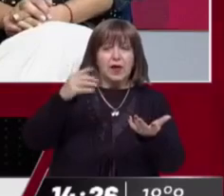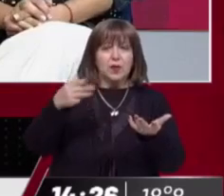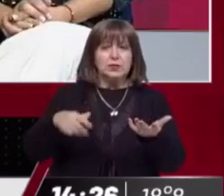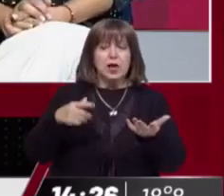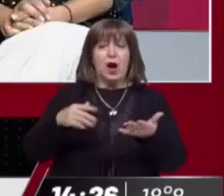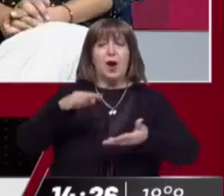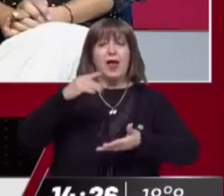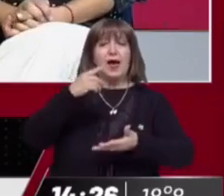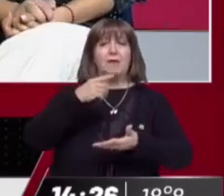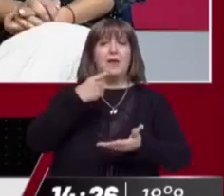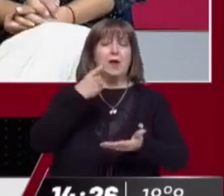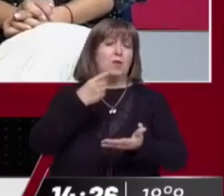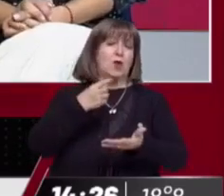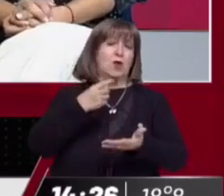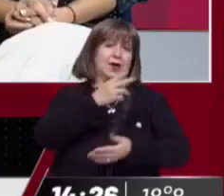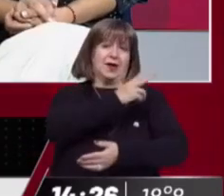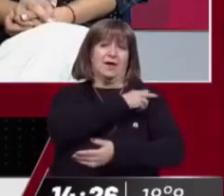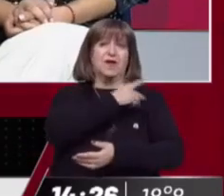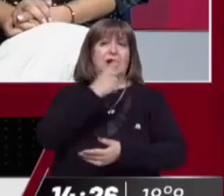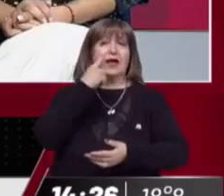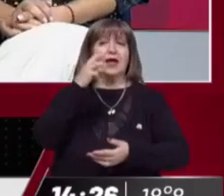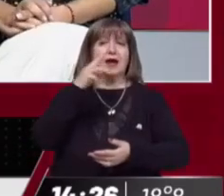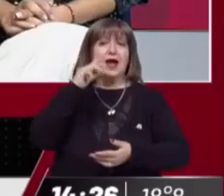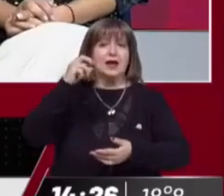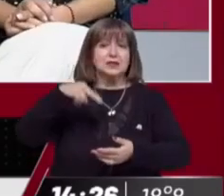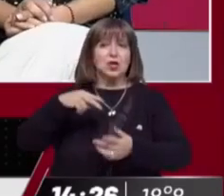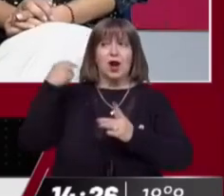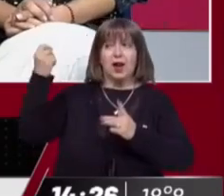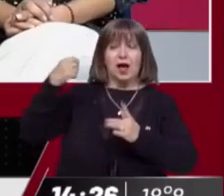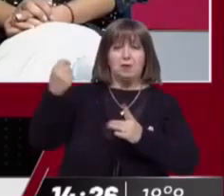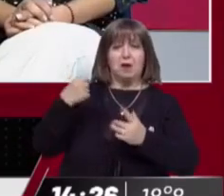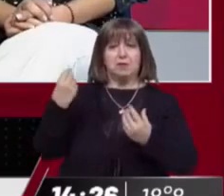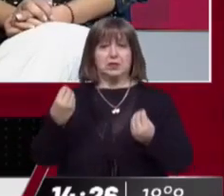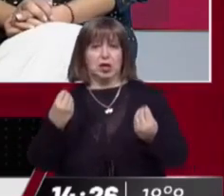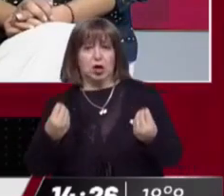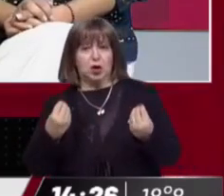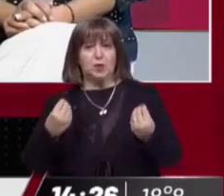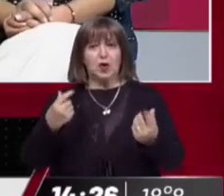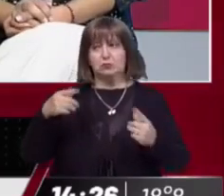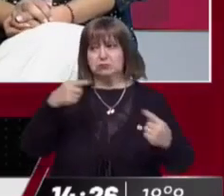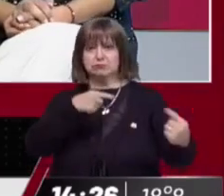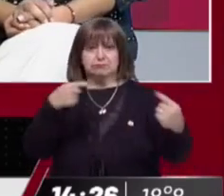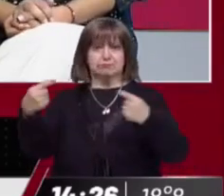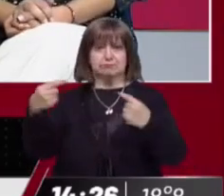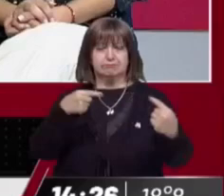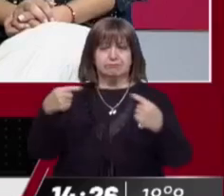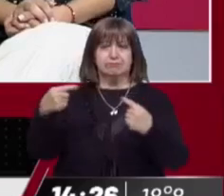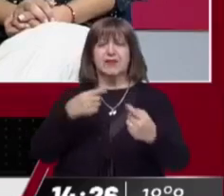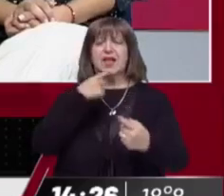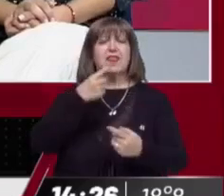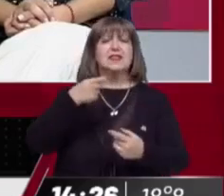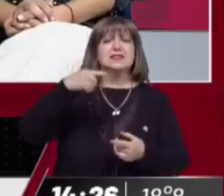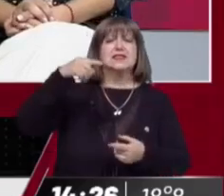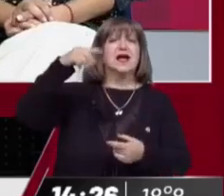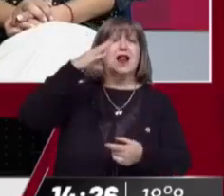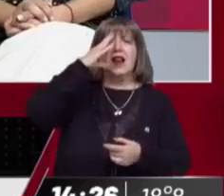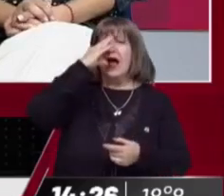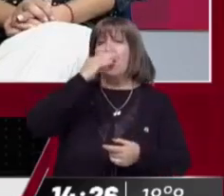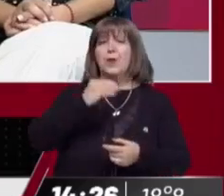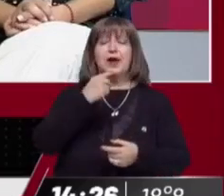el titular de irrigación, La Pampa recoge el guante. ¿Qué se habla allí ahora, a esta hora, en todo el sur de la provincia,